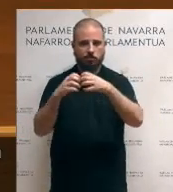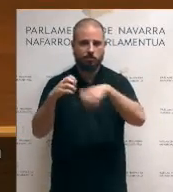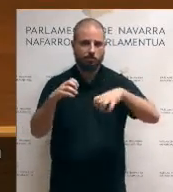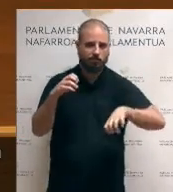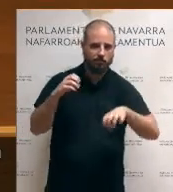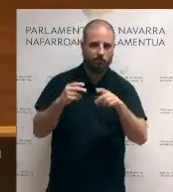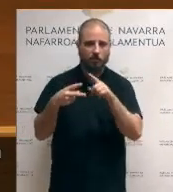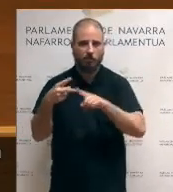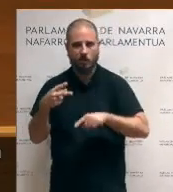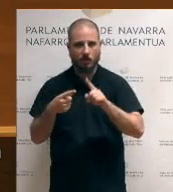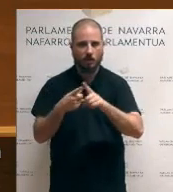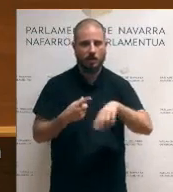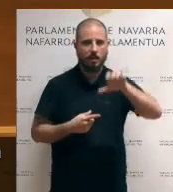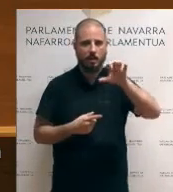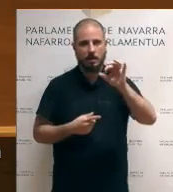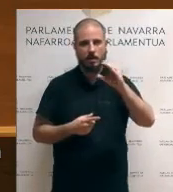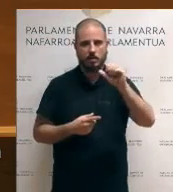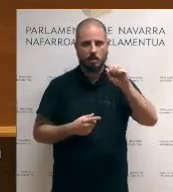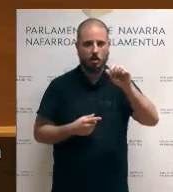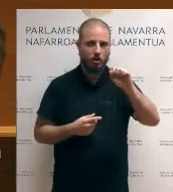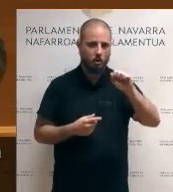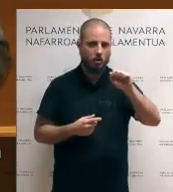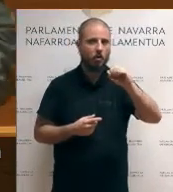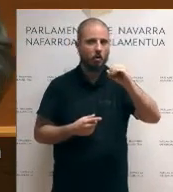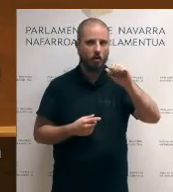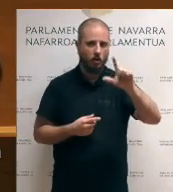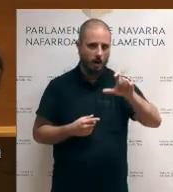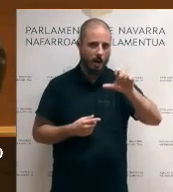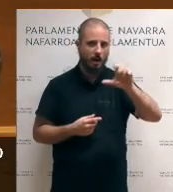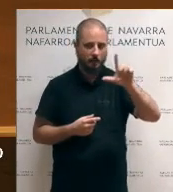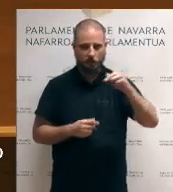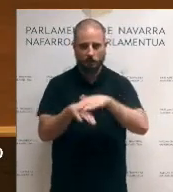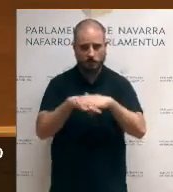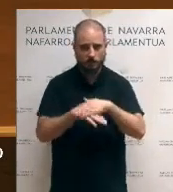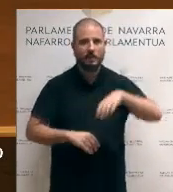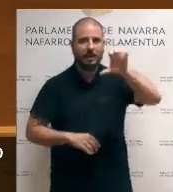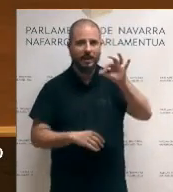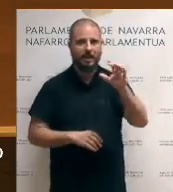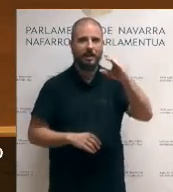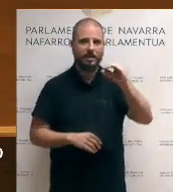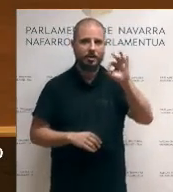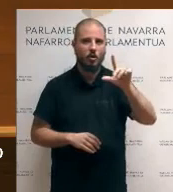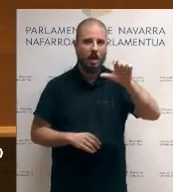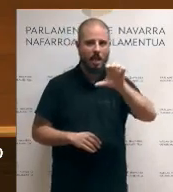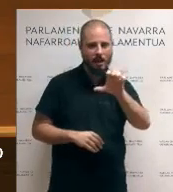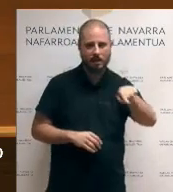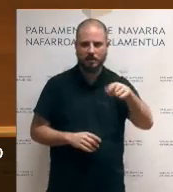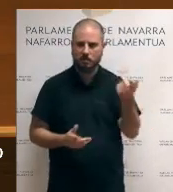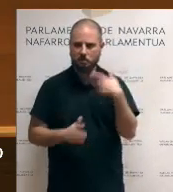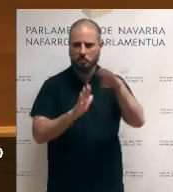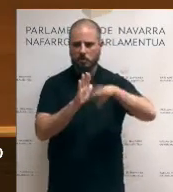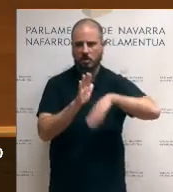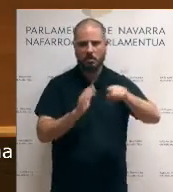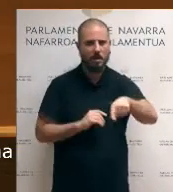y el segundo a los libros de texto. El gran problema de Escolae, lo he dicho más de una vez aquí, es que es un programa que no está hecho por educadores, está hecho